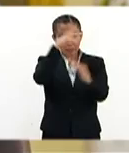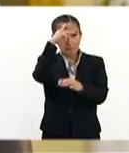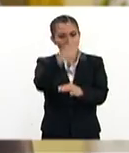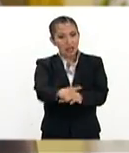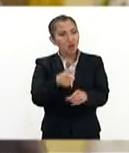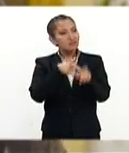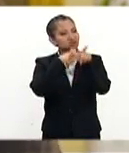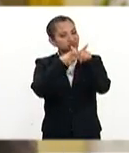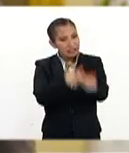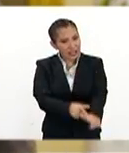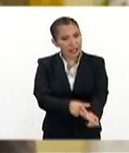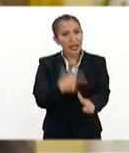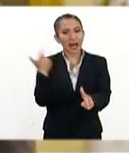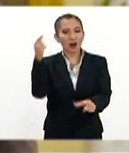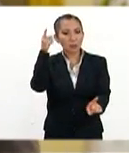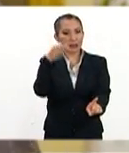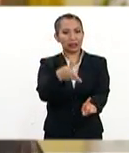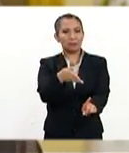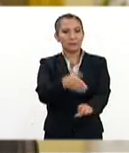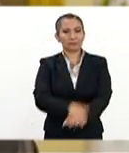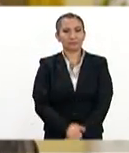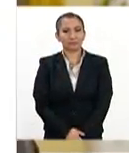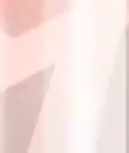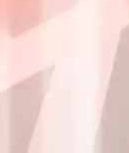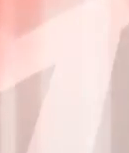México al frente logre sus objetivos.